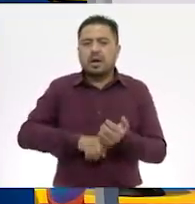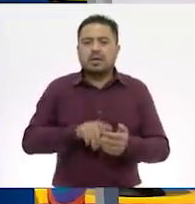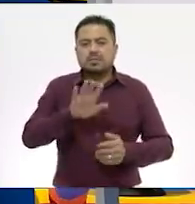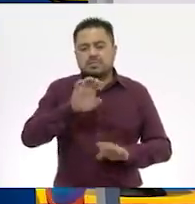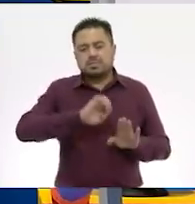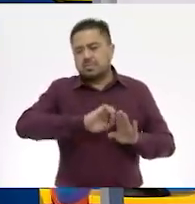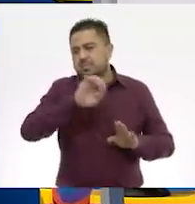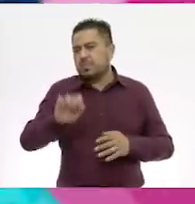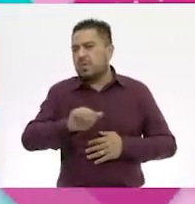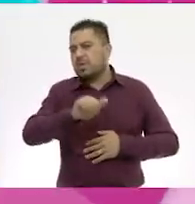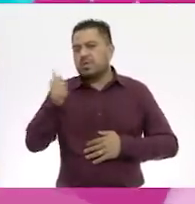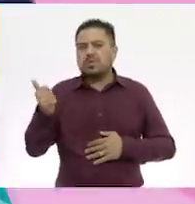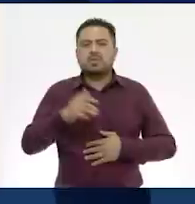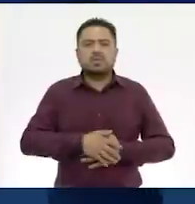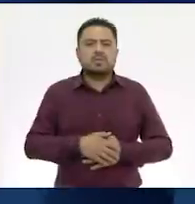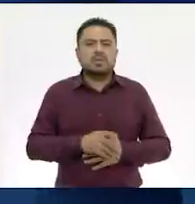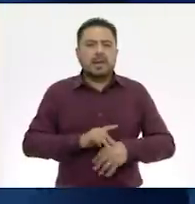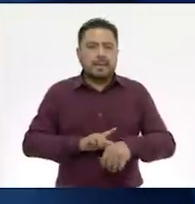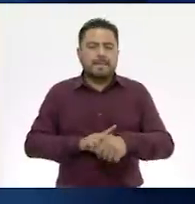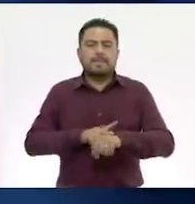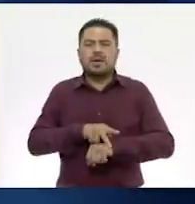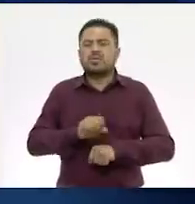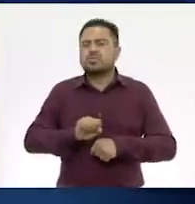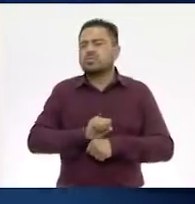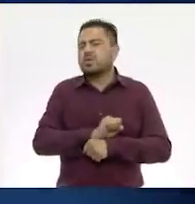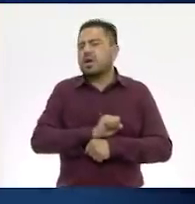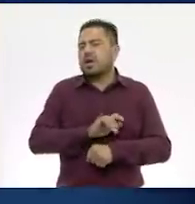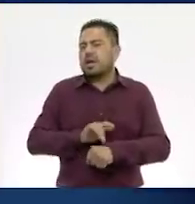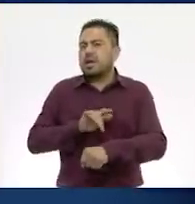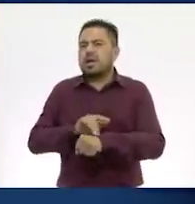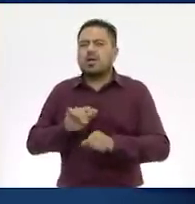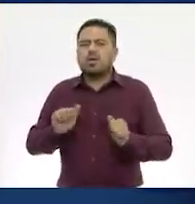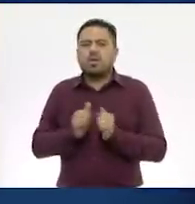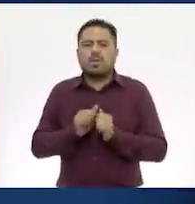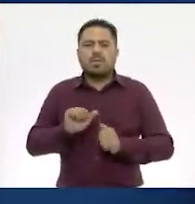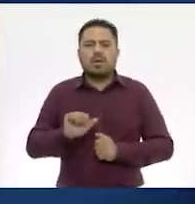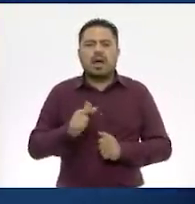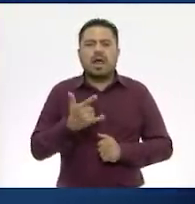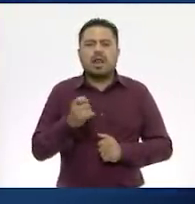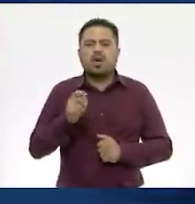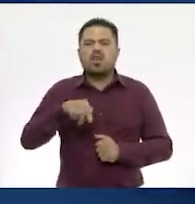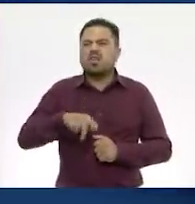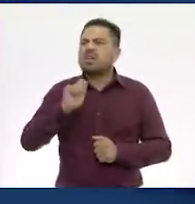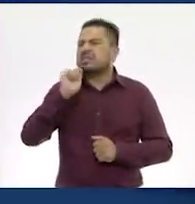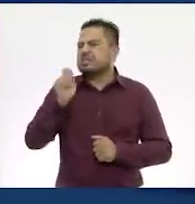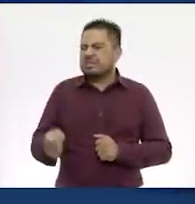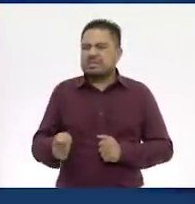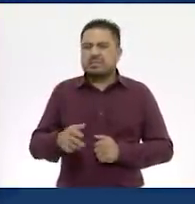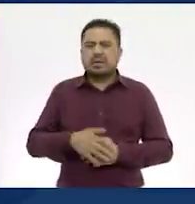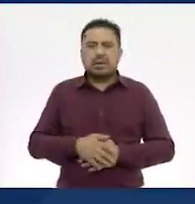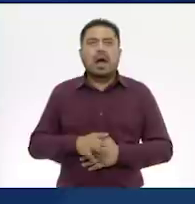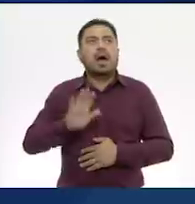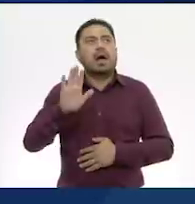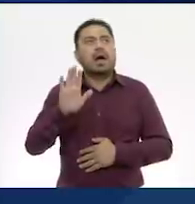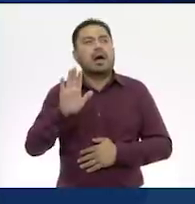otro ejemplo. Su piel era suave como tocar un algodón. ¿Qué querrá decir esto? Pues que un algodón